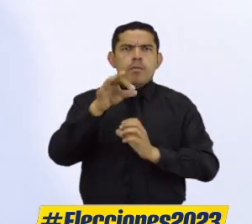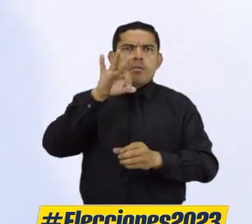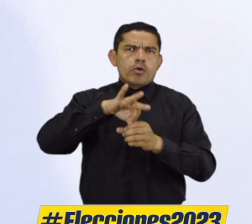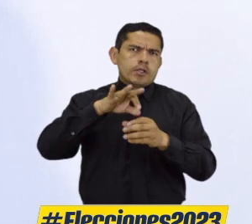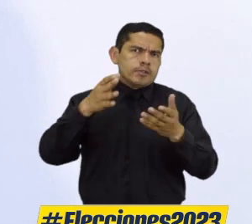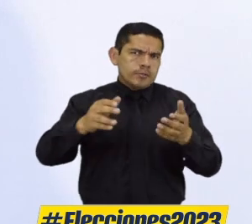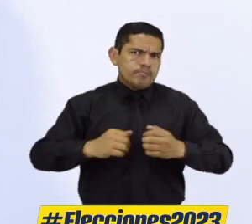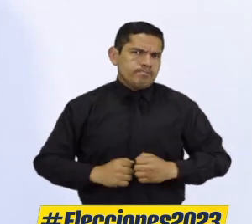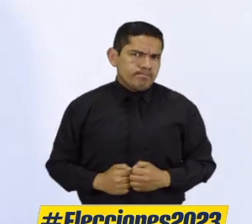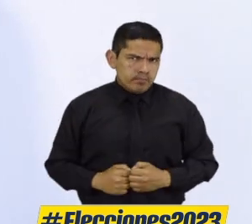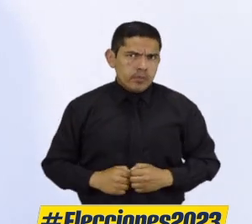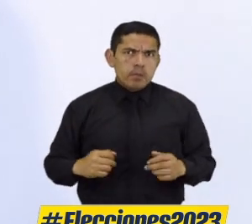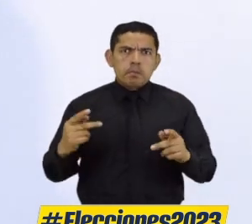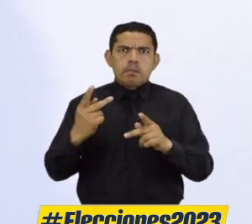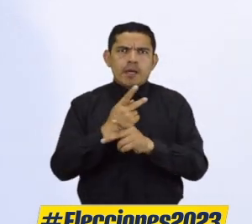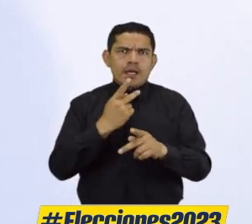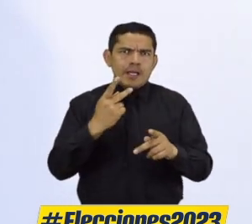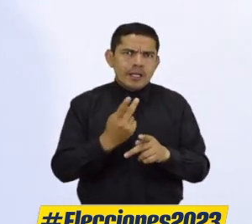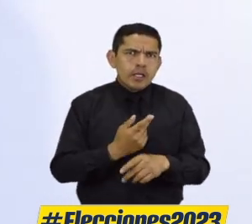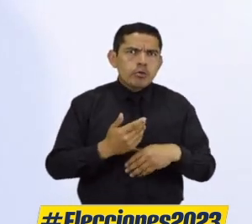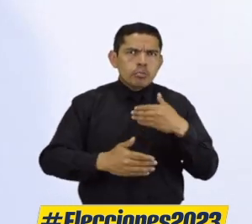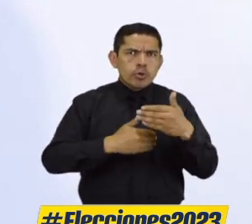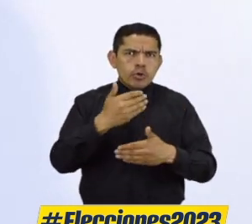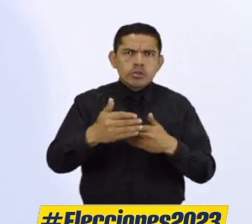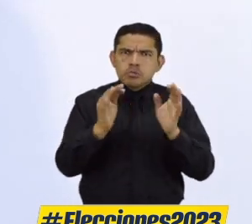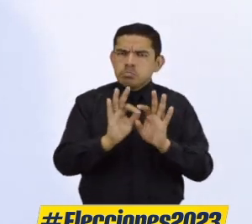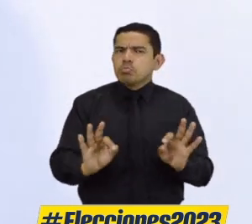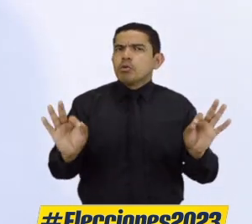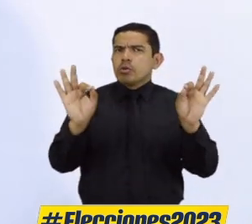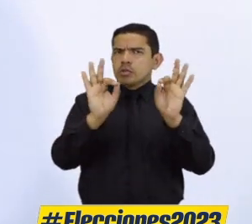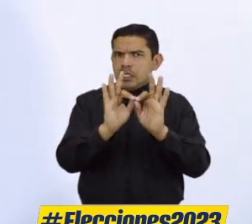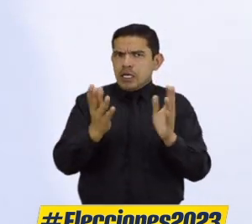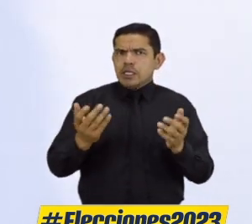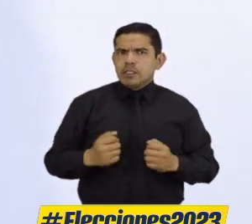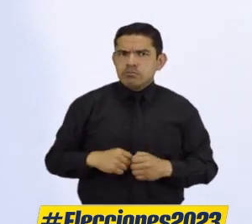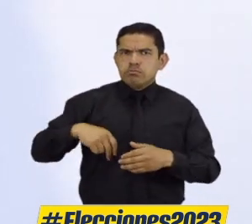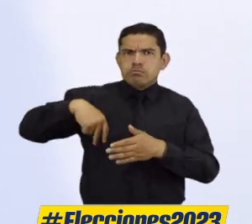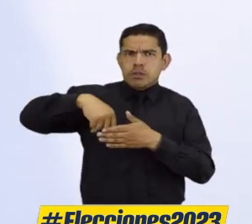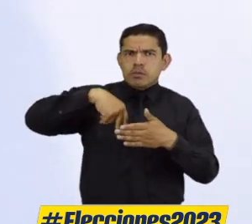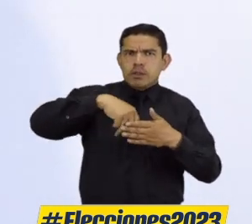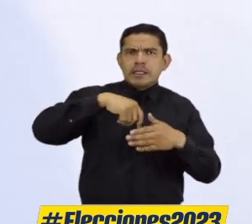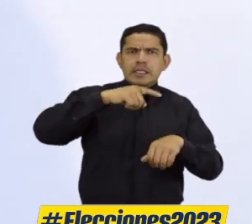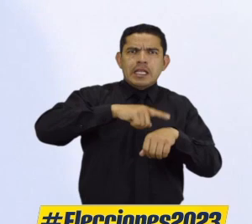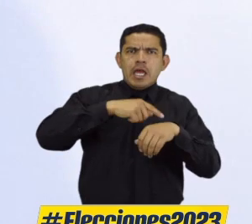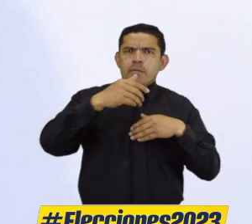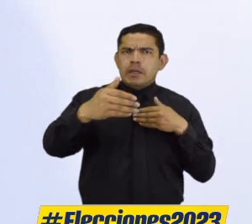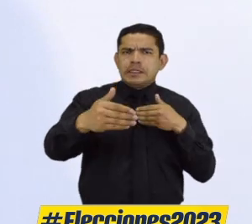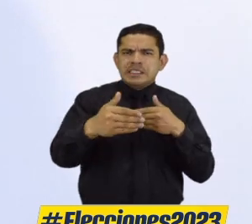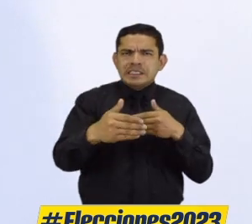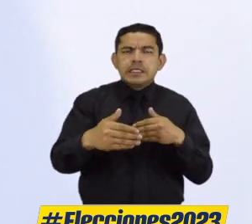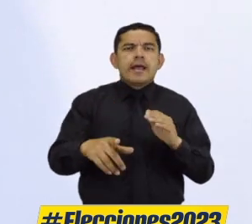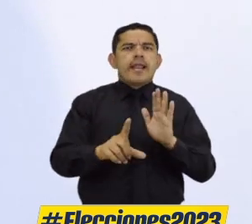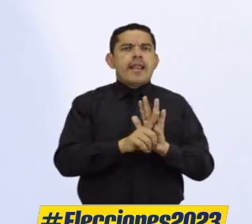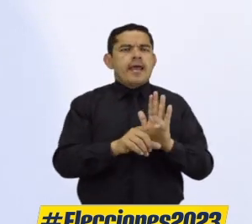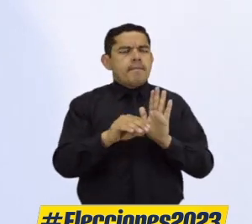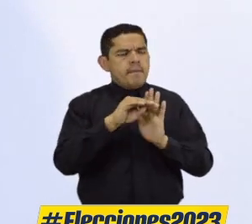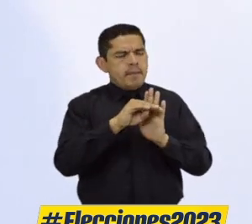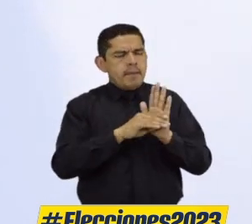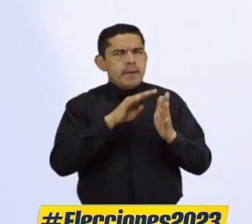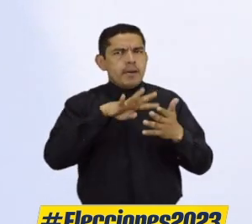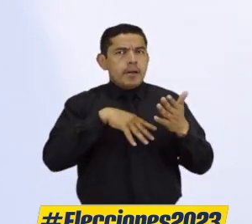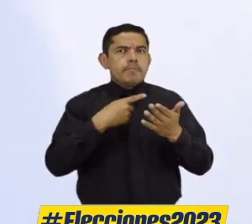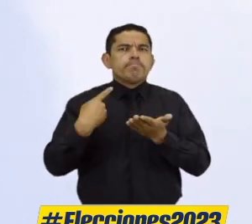no se puede poner en riesgo procesos electorales tan importantes por limitaciones de tiempo que están en la ley. Esto tendrá que